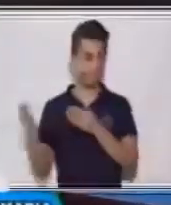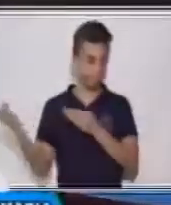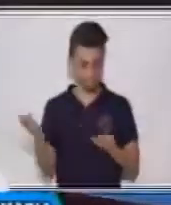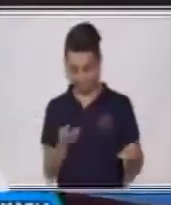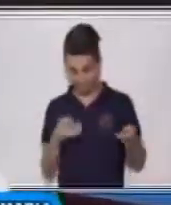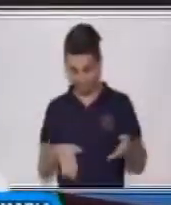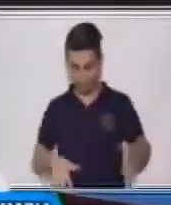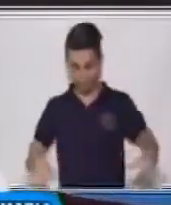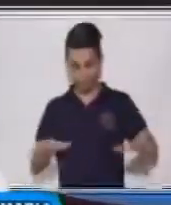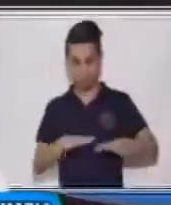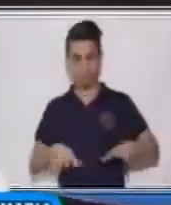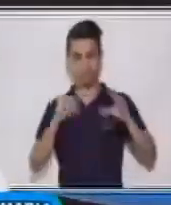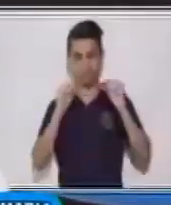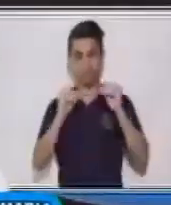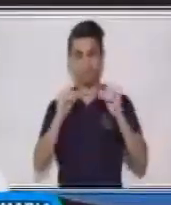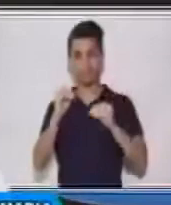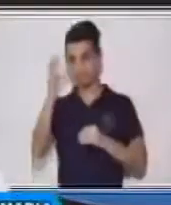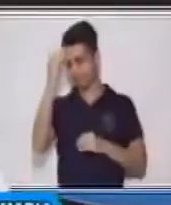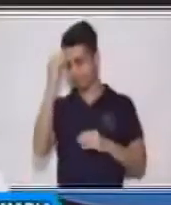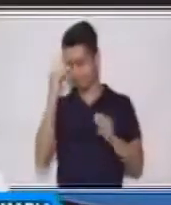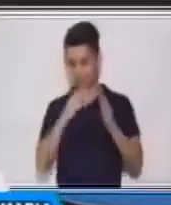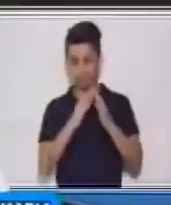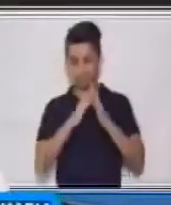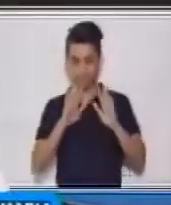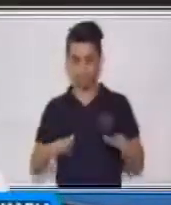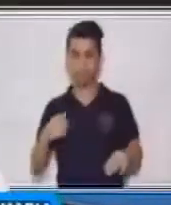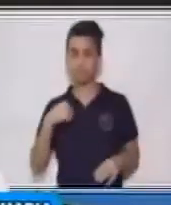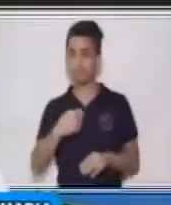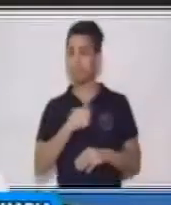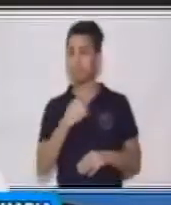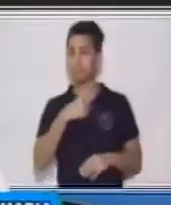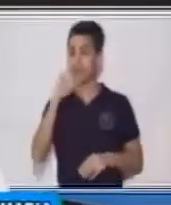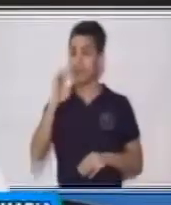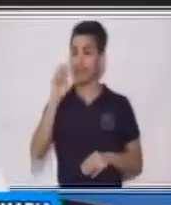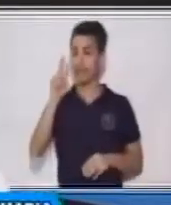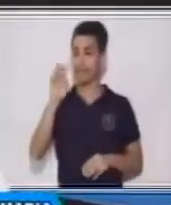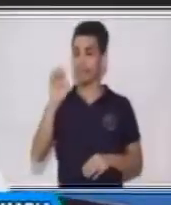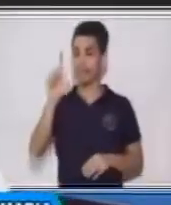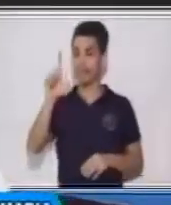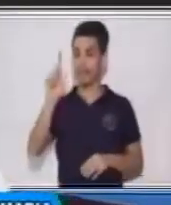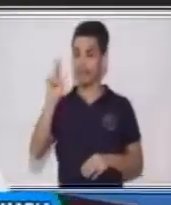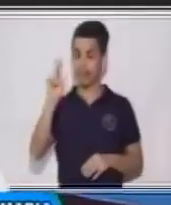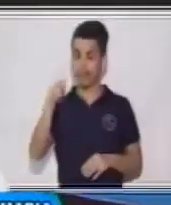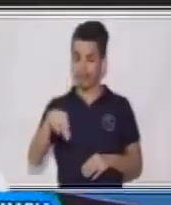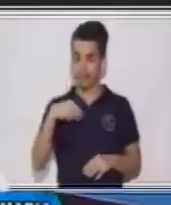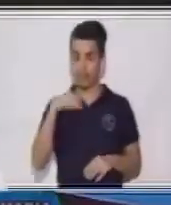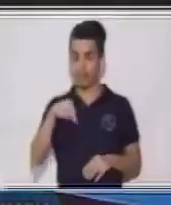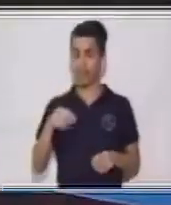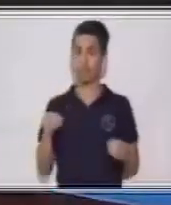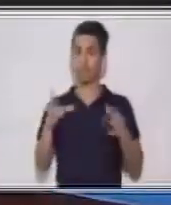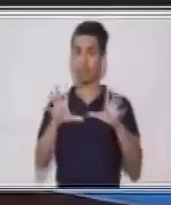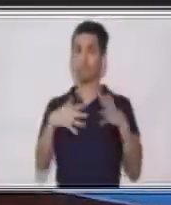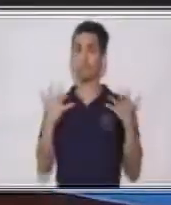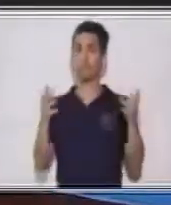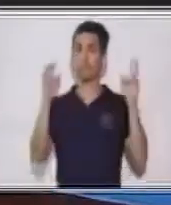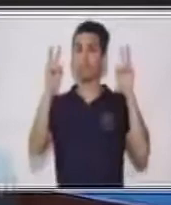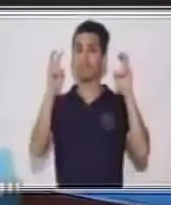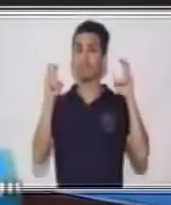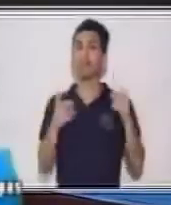Bienvenidos a este espacio educativo Aprendo en Casa. Soy Evelyn Arminda Arriola Ramírez y en esta oportunidad desarrollaré el